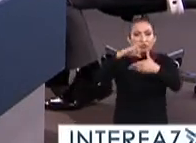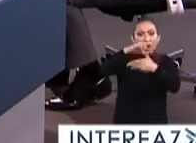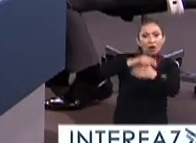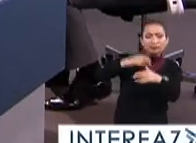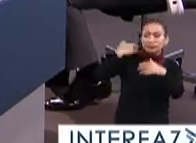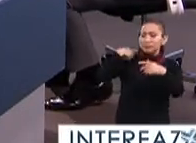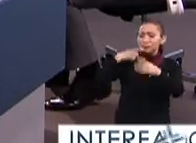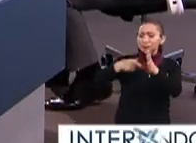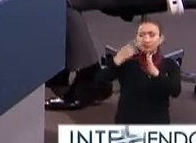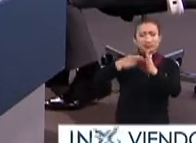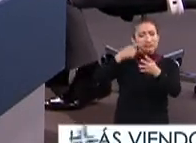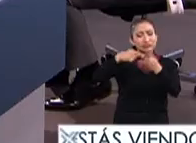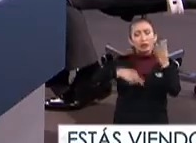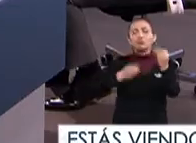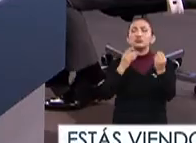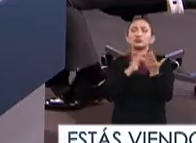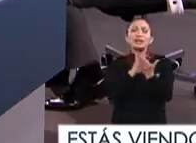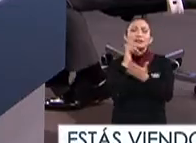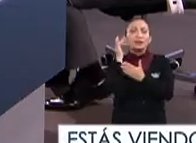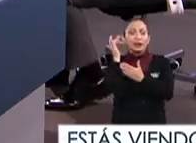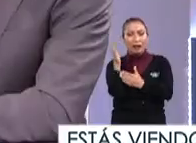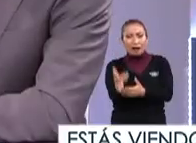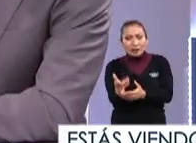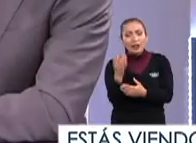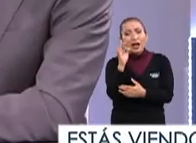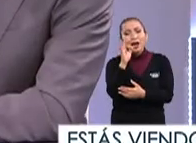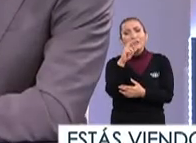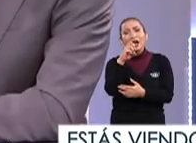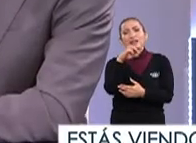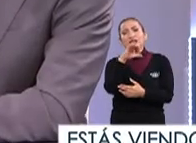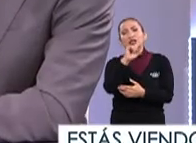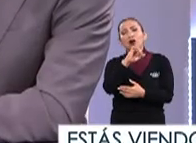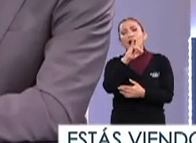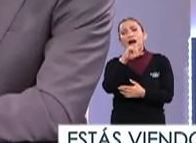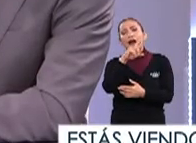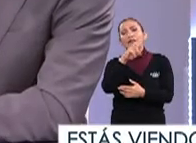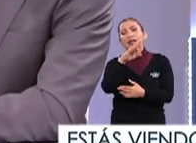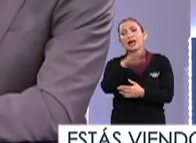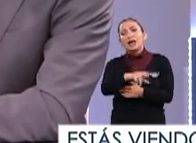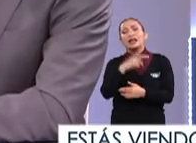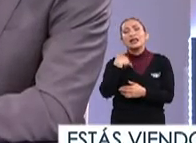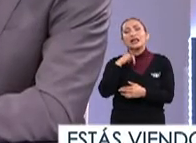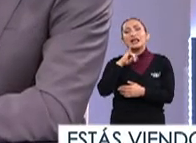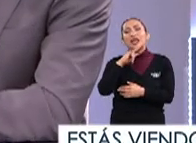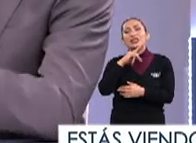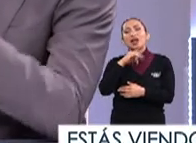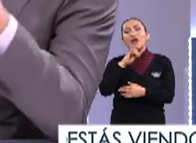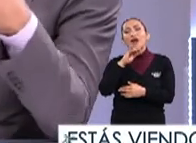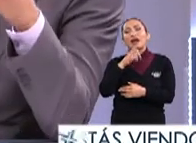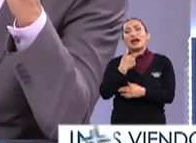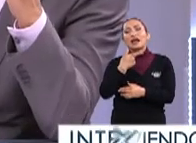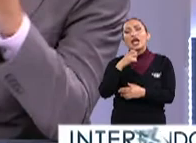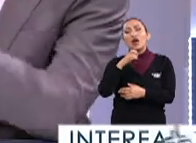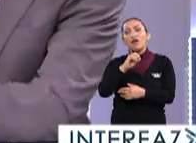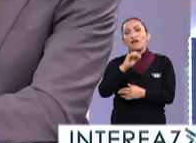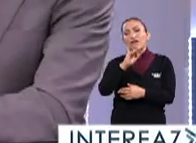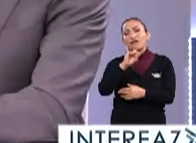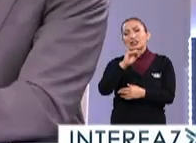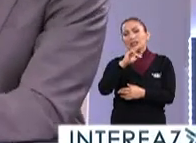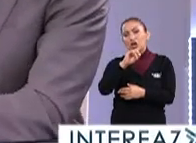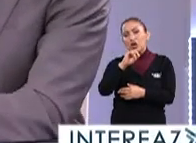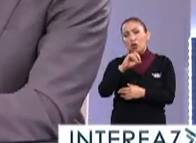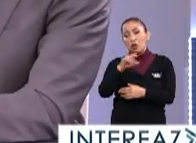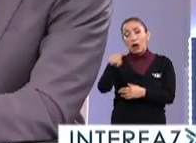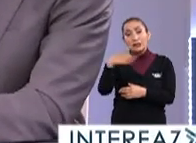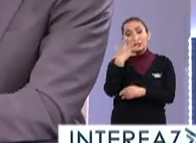mayor dominio. Pues te agradecemos muchísimo, Francisco Muchas Javier gracias. Rodríguez González, ingeniero geofísico del Politécnico Nacional, quien además tienes